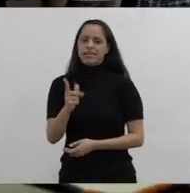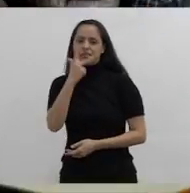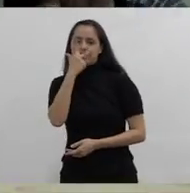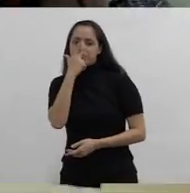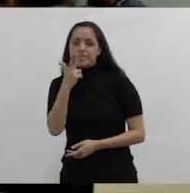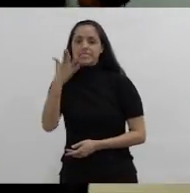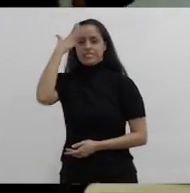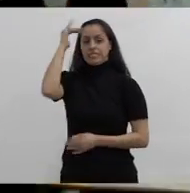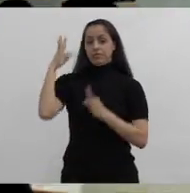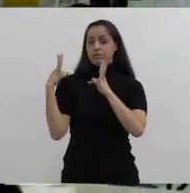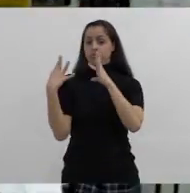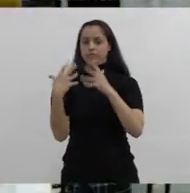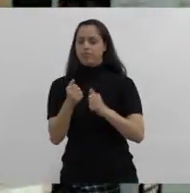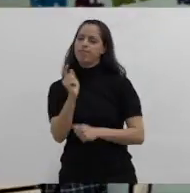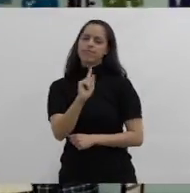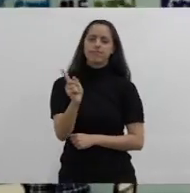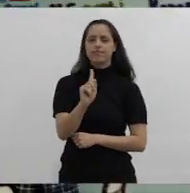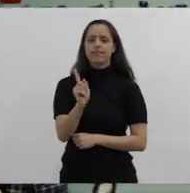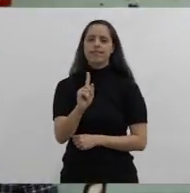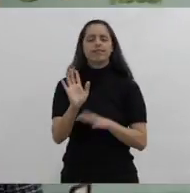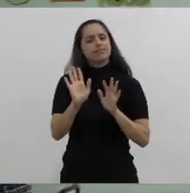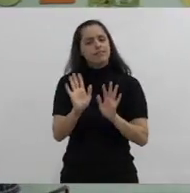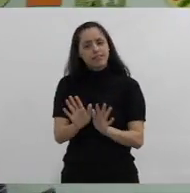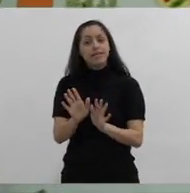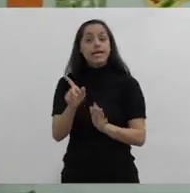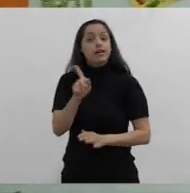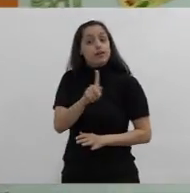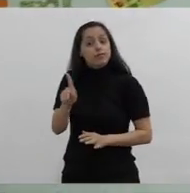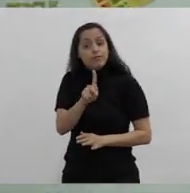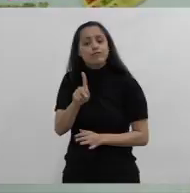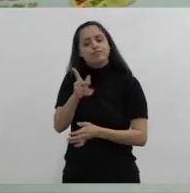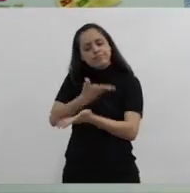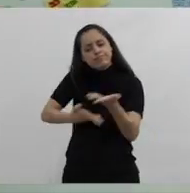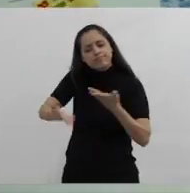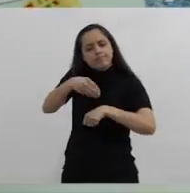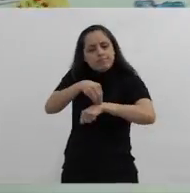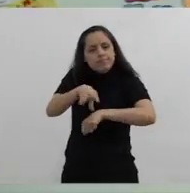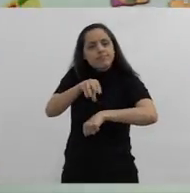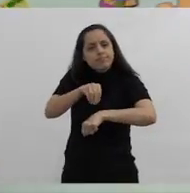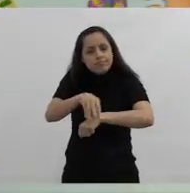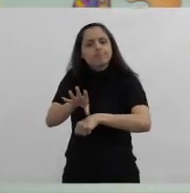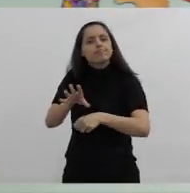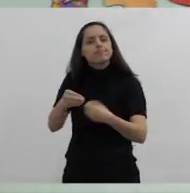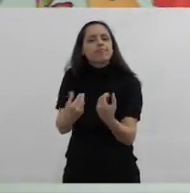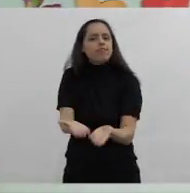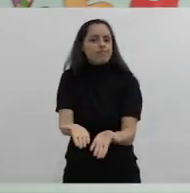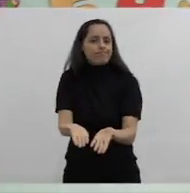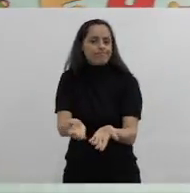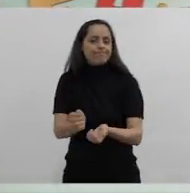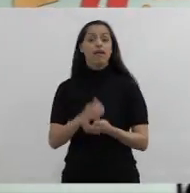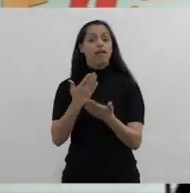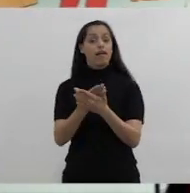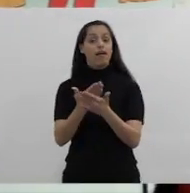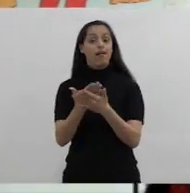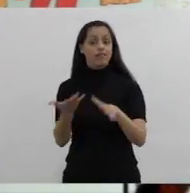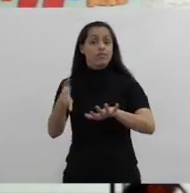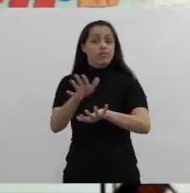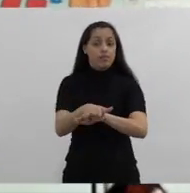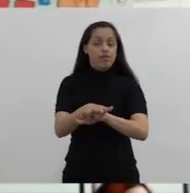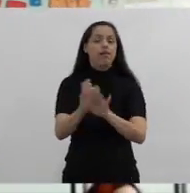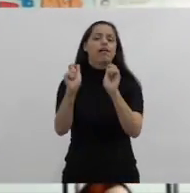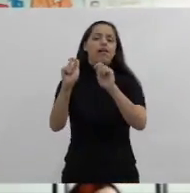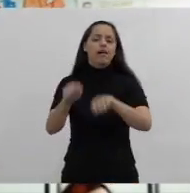que sabe, sino como un recurso para ellos, que está disponible para ellos. El aula inclusiva es la posibilidad